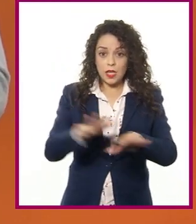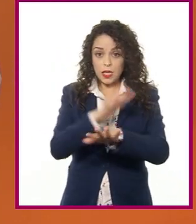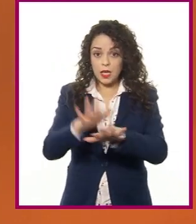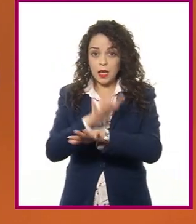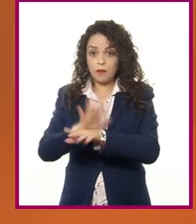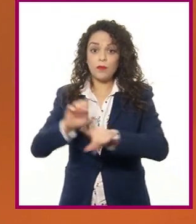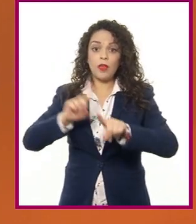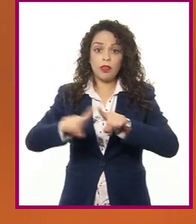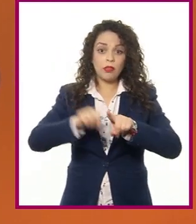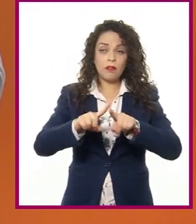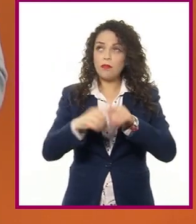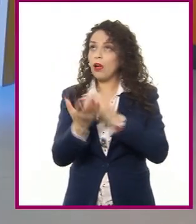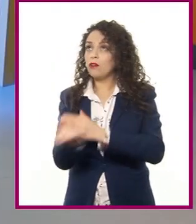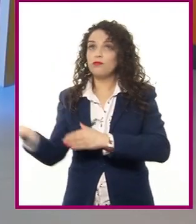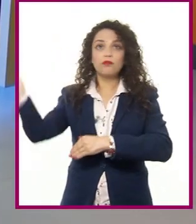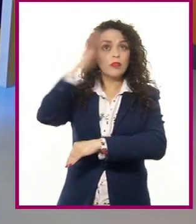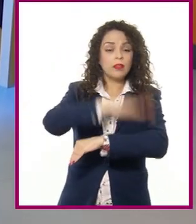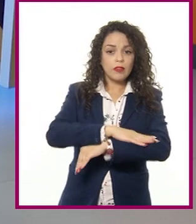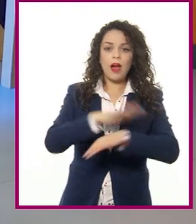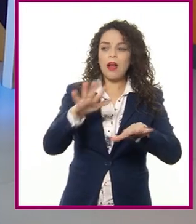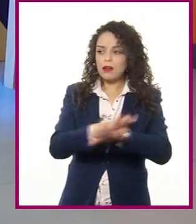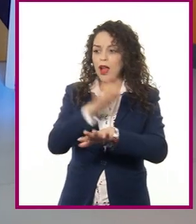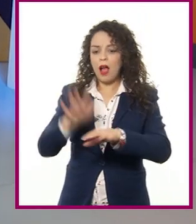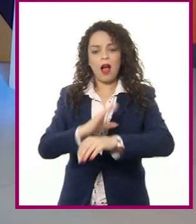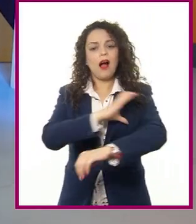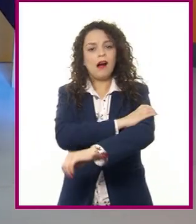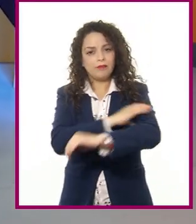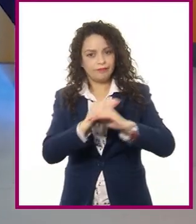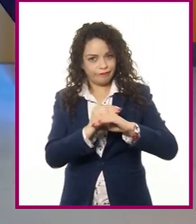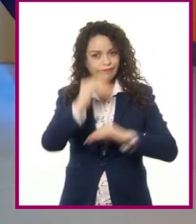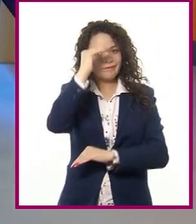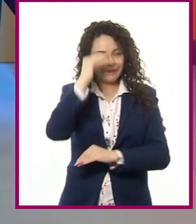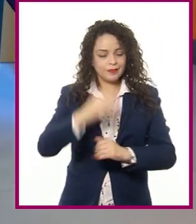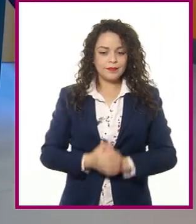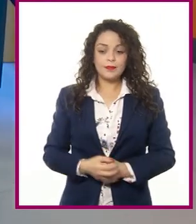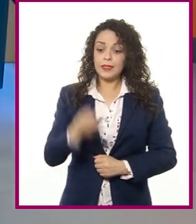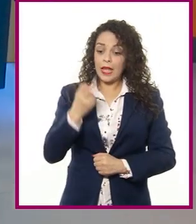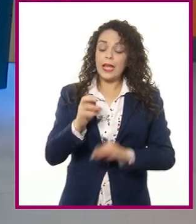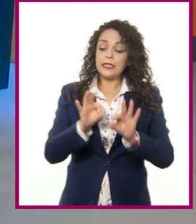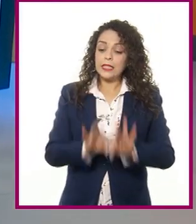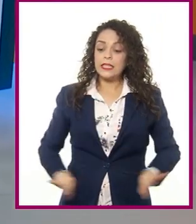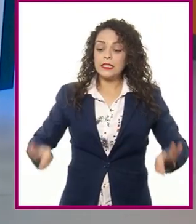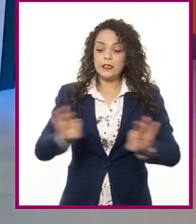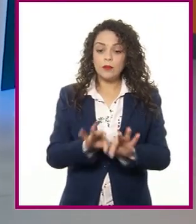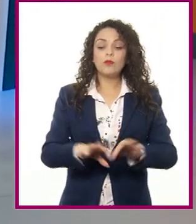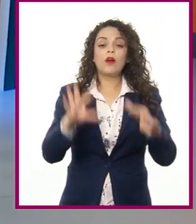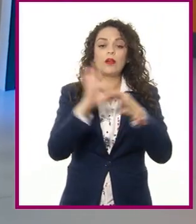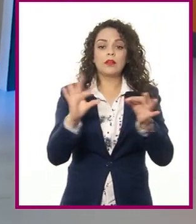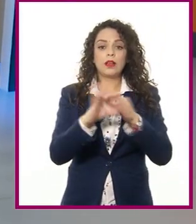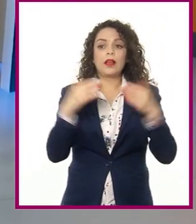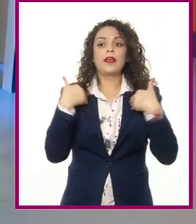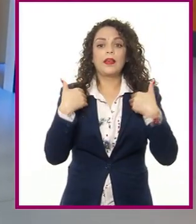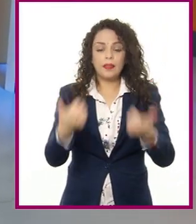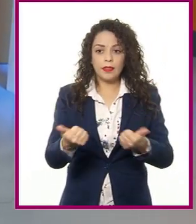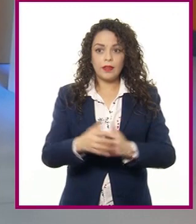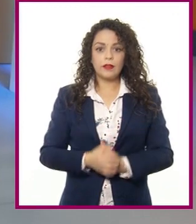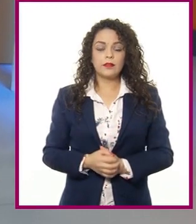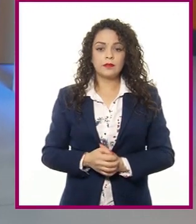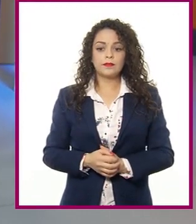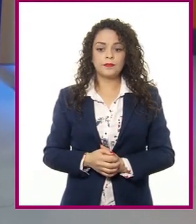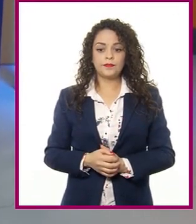distintos momentos del día. Con relación a esto, es importante aclarar que a pesar de que se pueden hacer